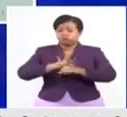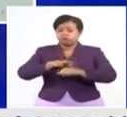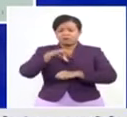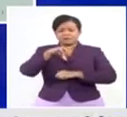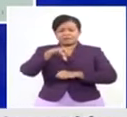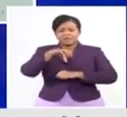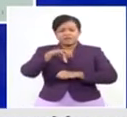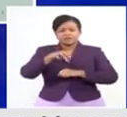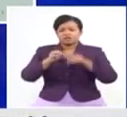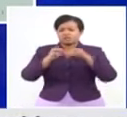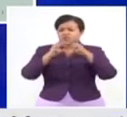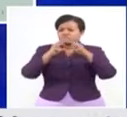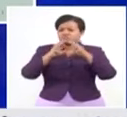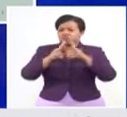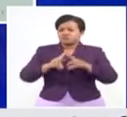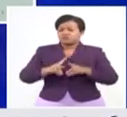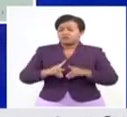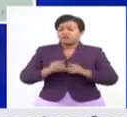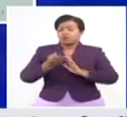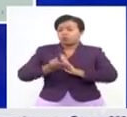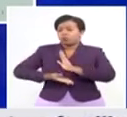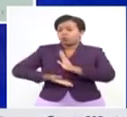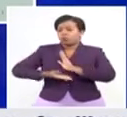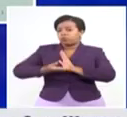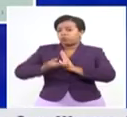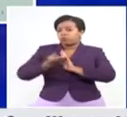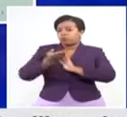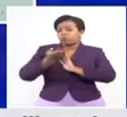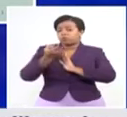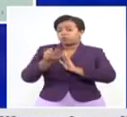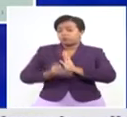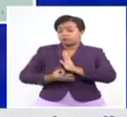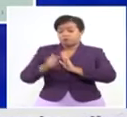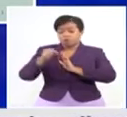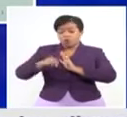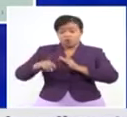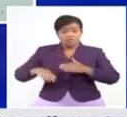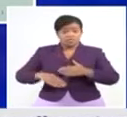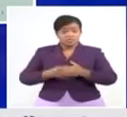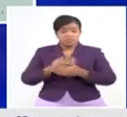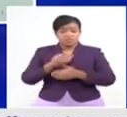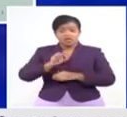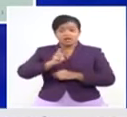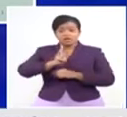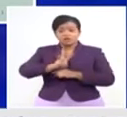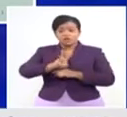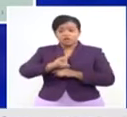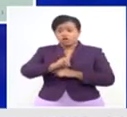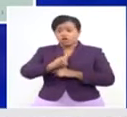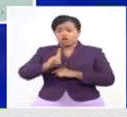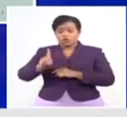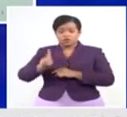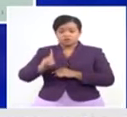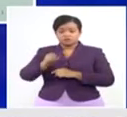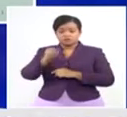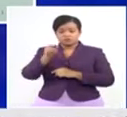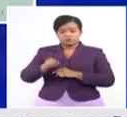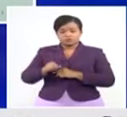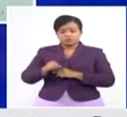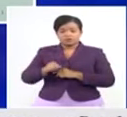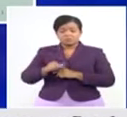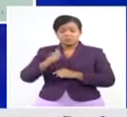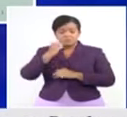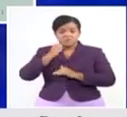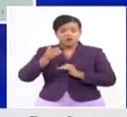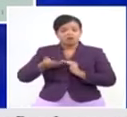la cifra mayor de contagiados en esta jornada, 311 casos más en relación con